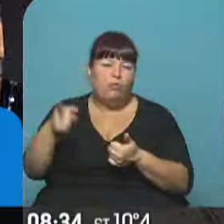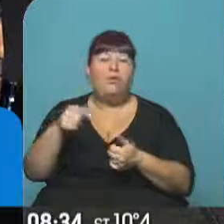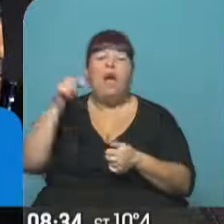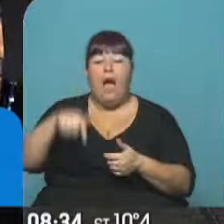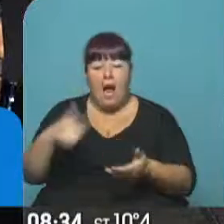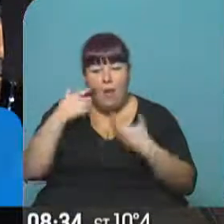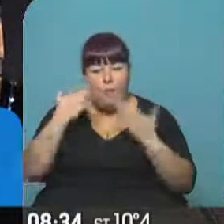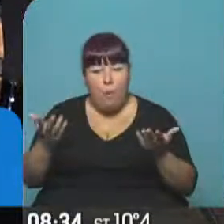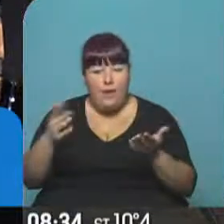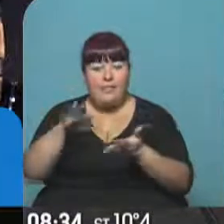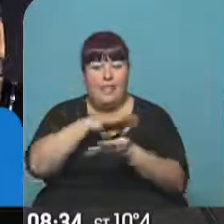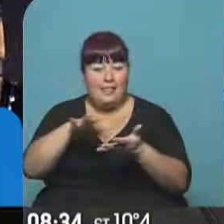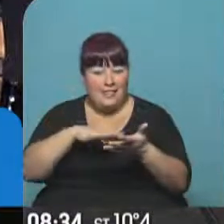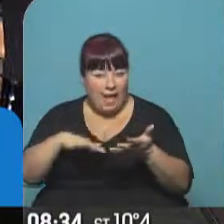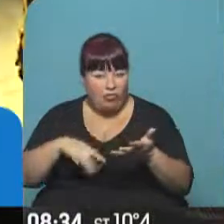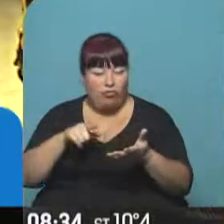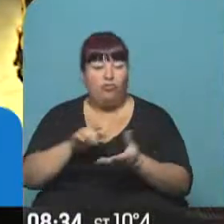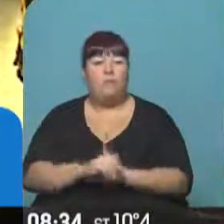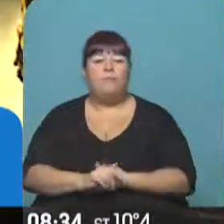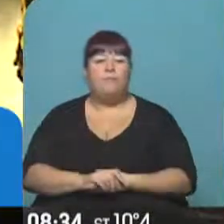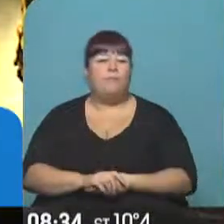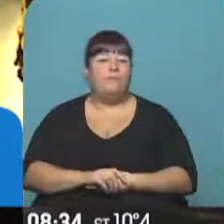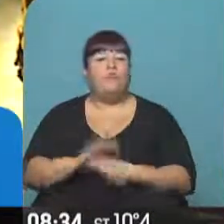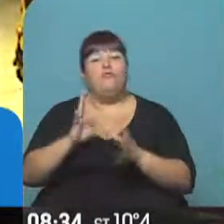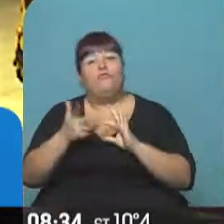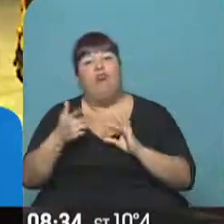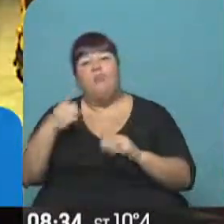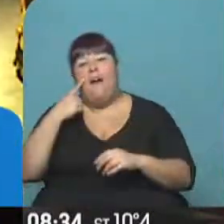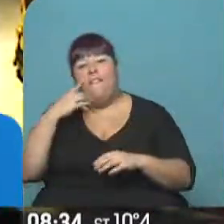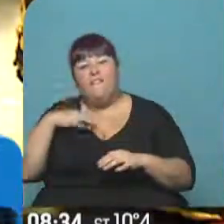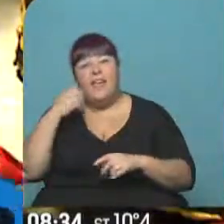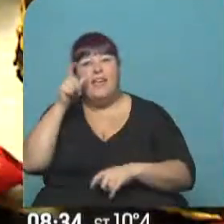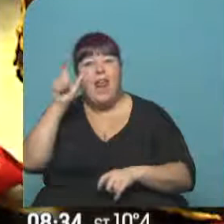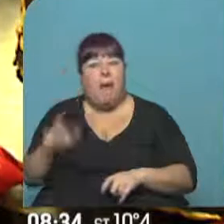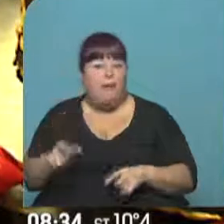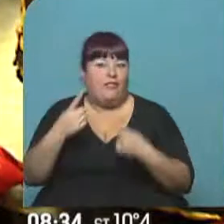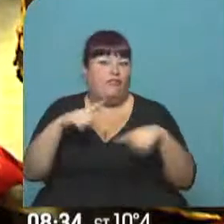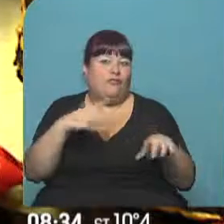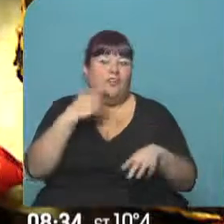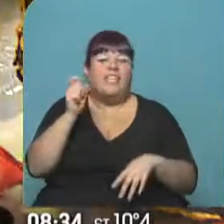vamos a presentar un texto que es esta especie de vida de ese personaje